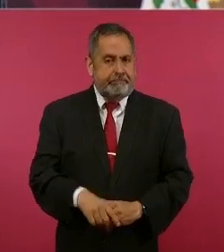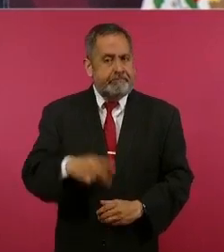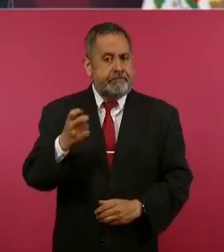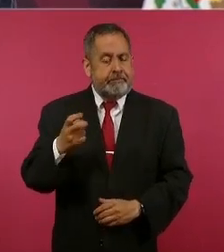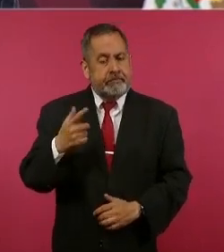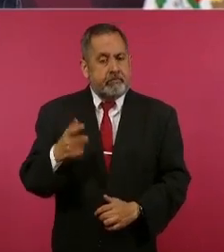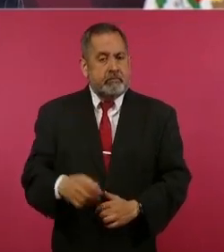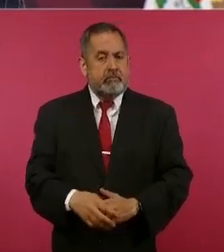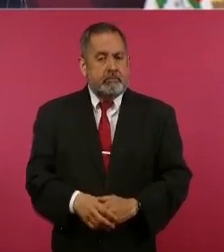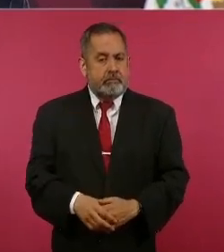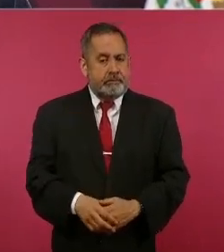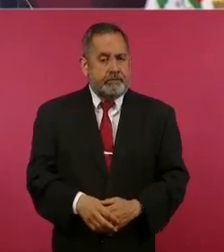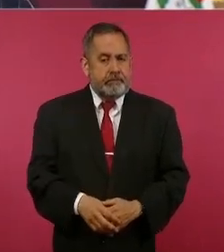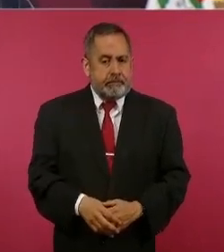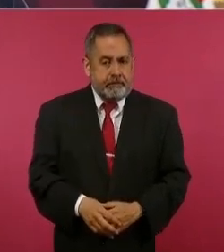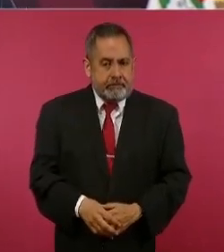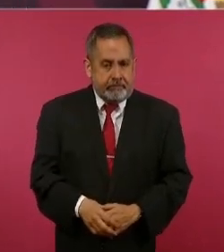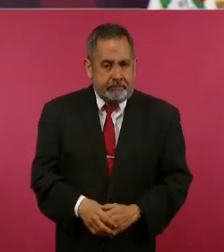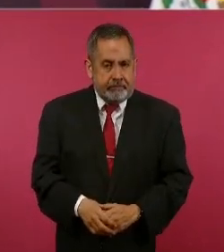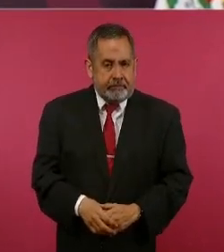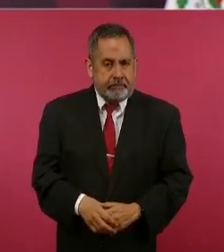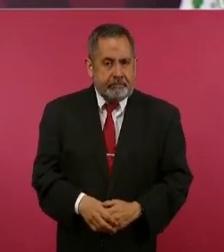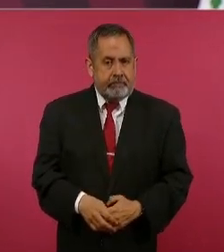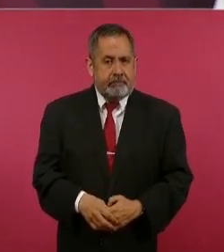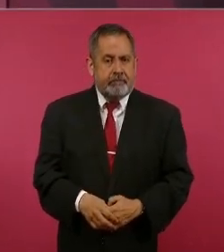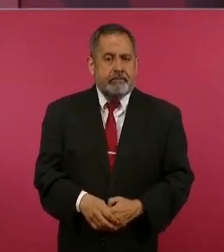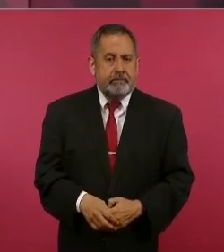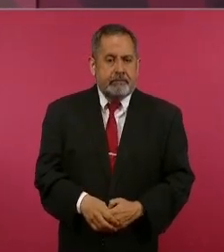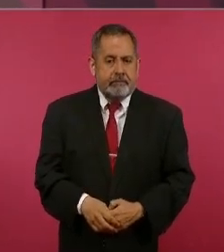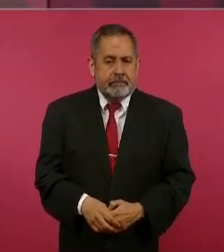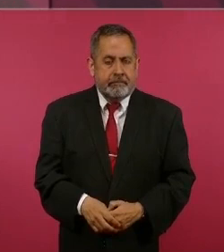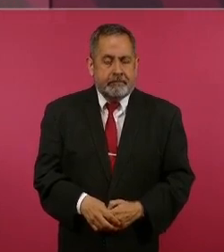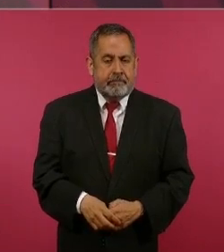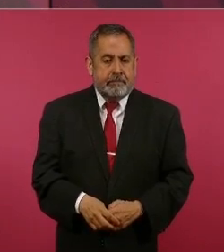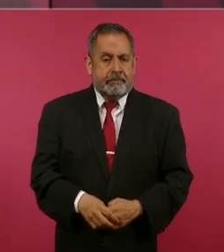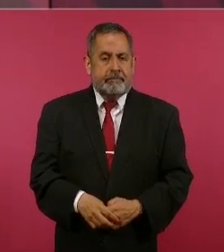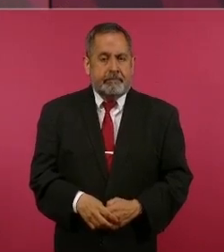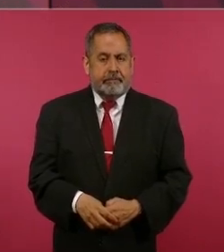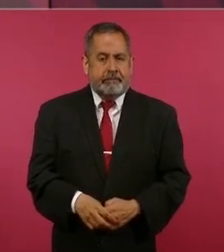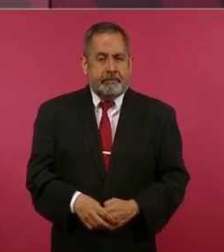Entonces, no tenemos